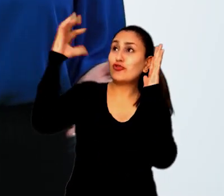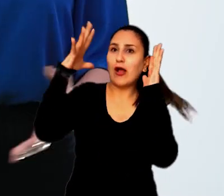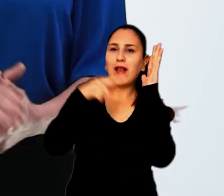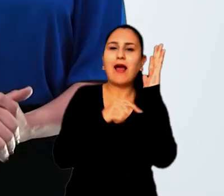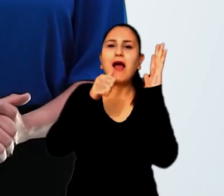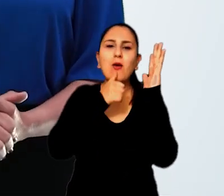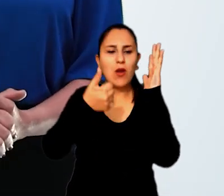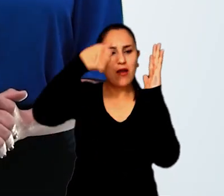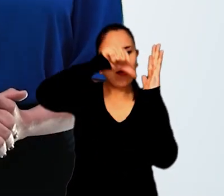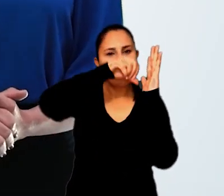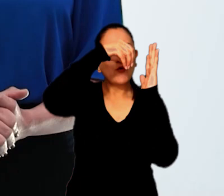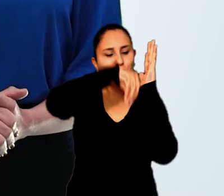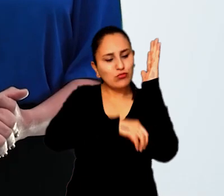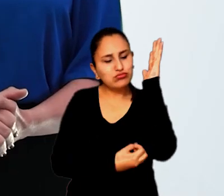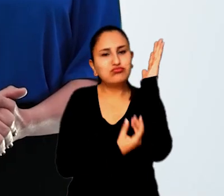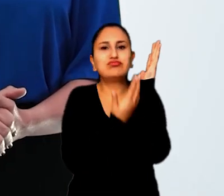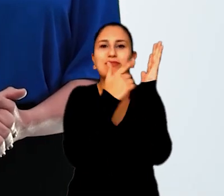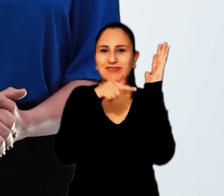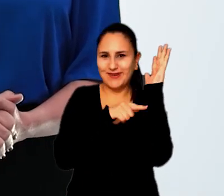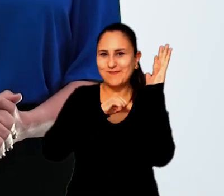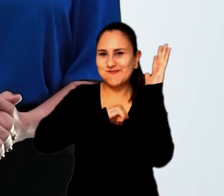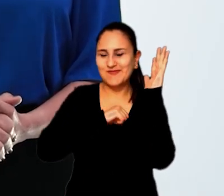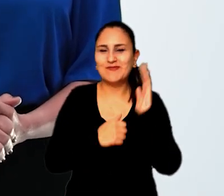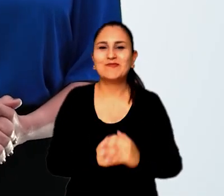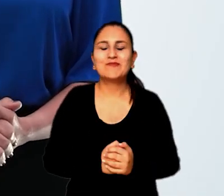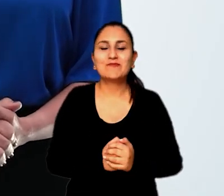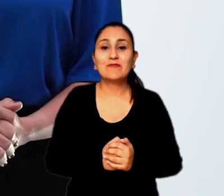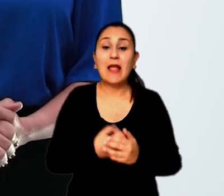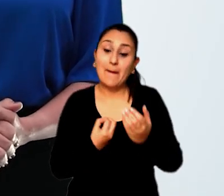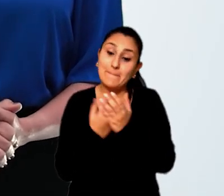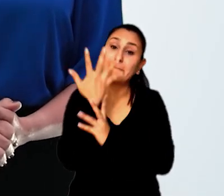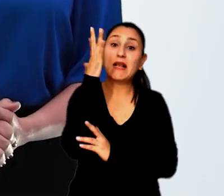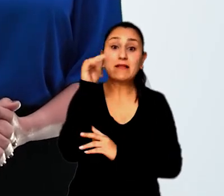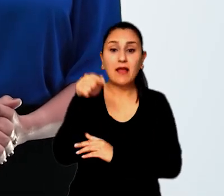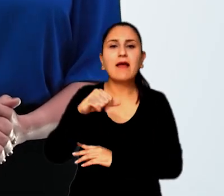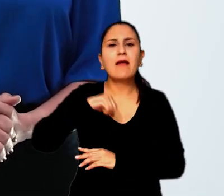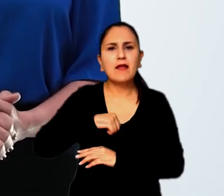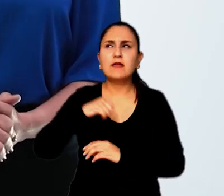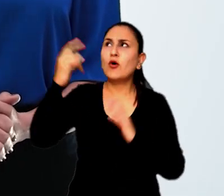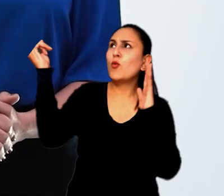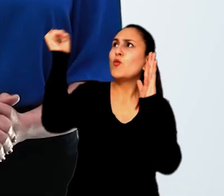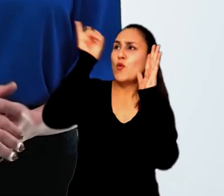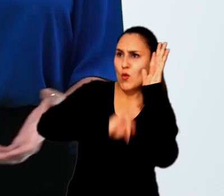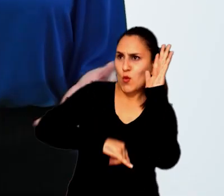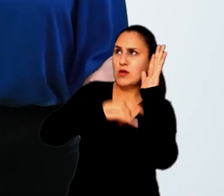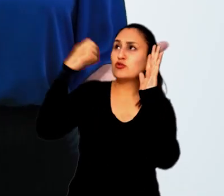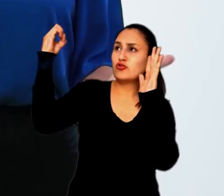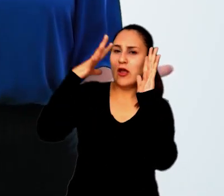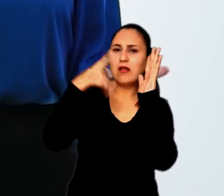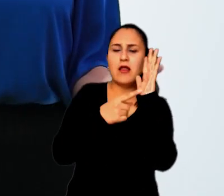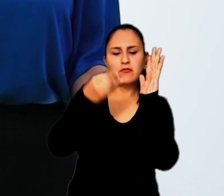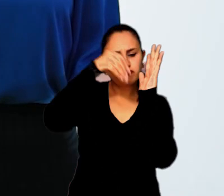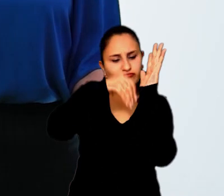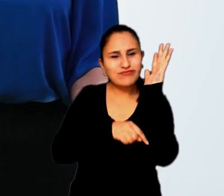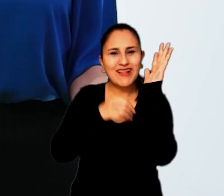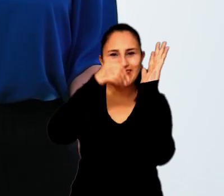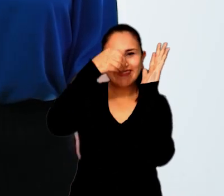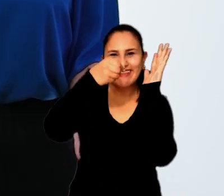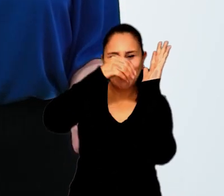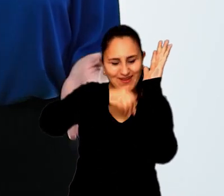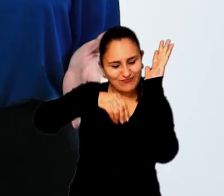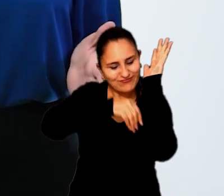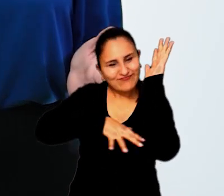la planta obtiene energía del sol y nutrientes de la tierra abonada respuesta parcial a lo